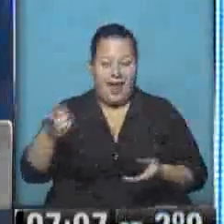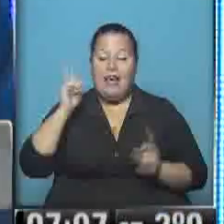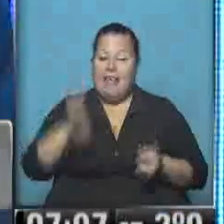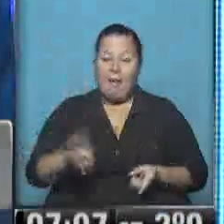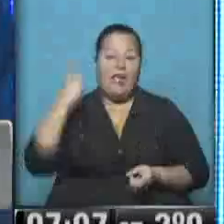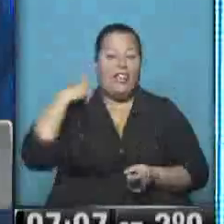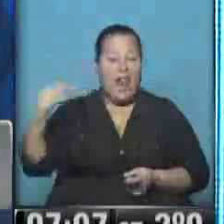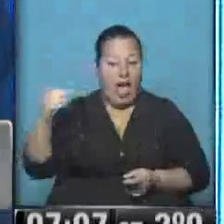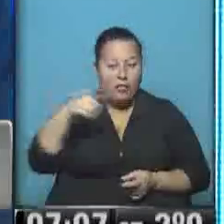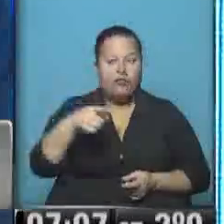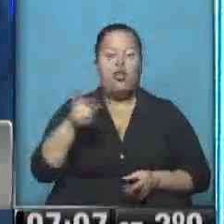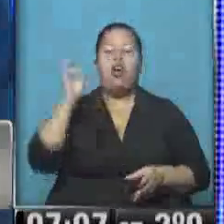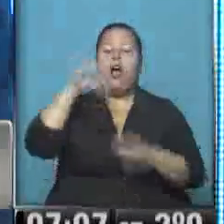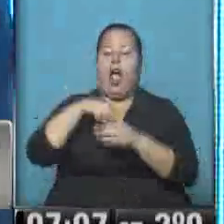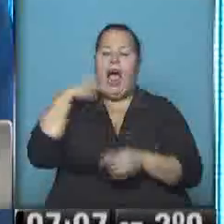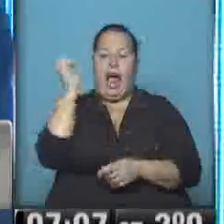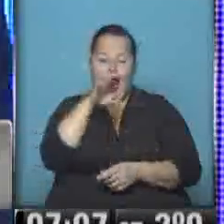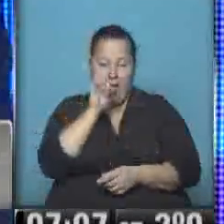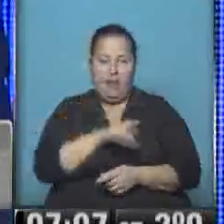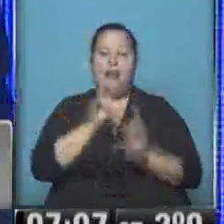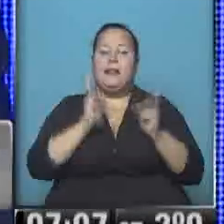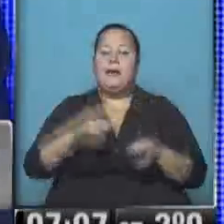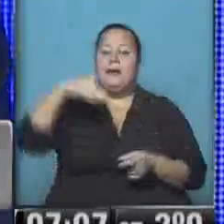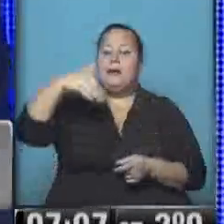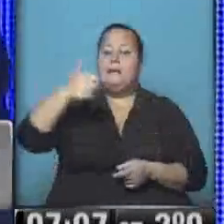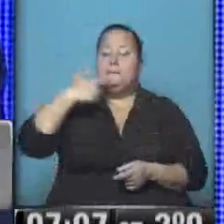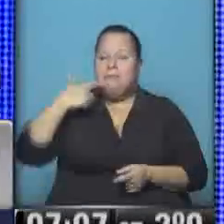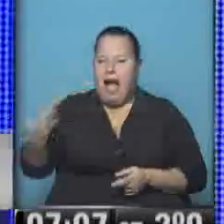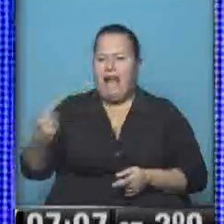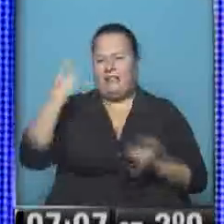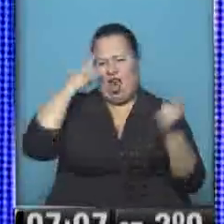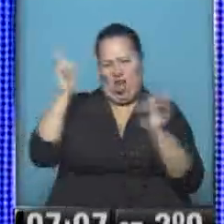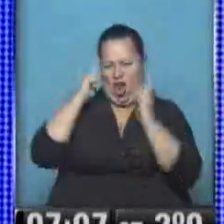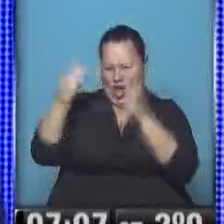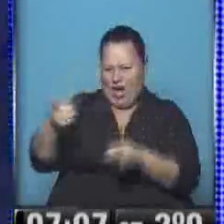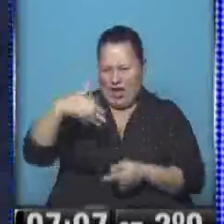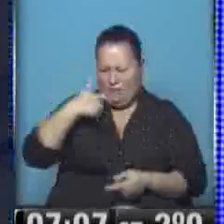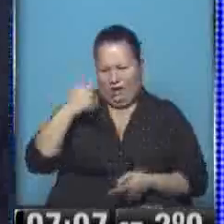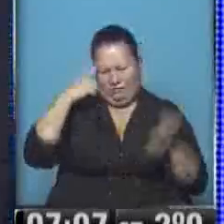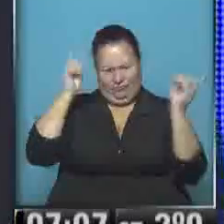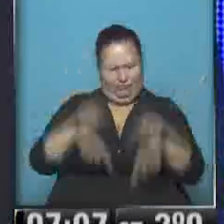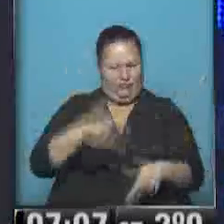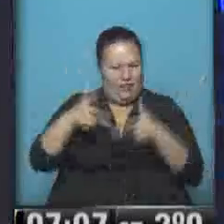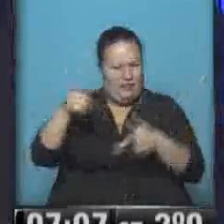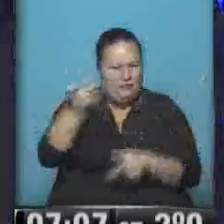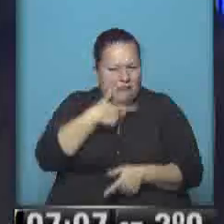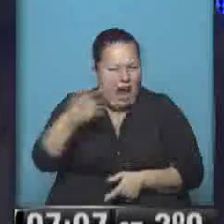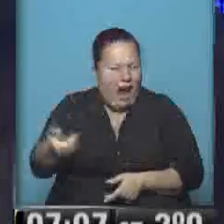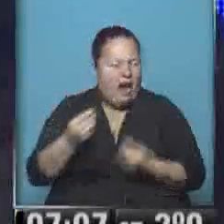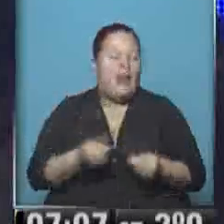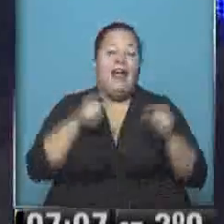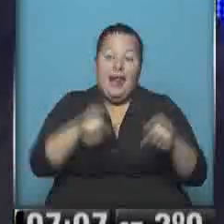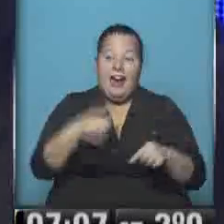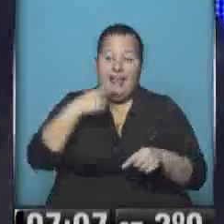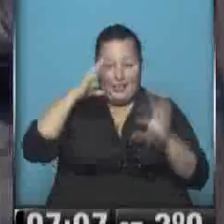La Sota se sumó a las críticas. Hasta Sergio Massa dijo que no es creíble, no es coherente lo que dijo Mauricio Macri. Esto es lo